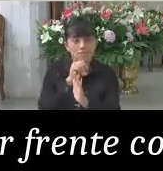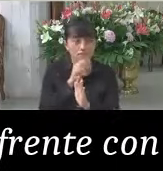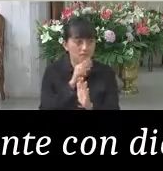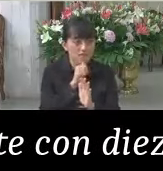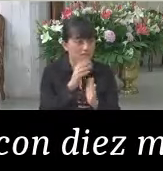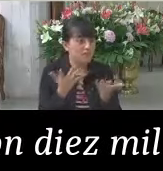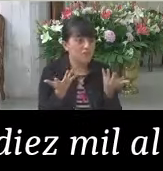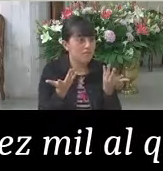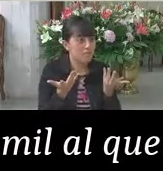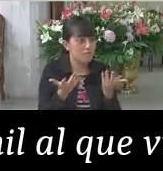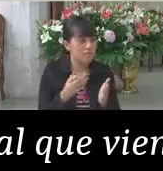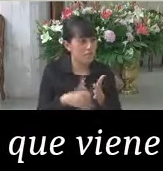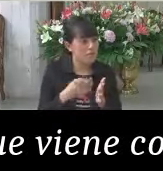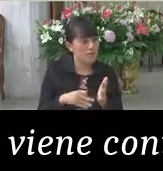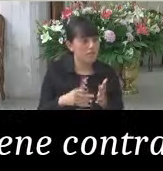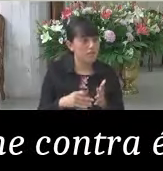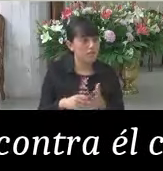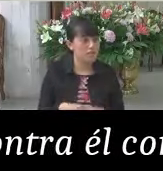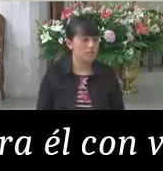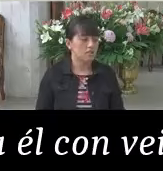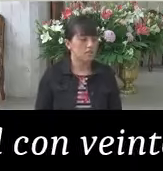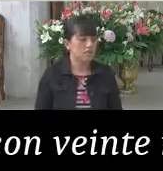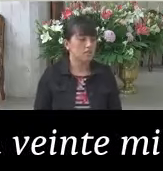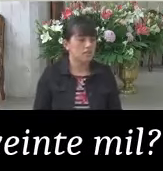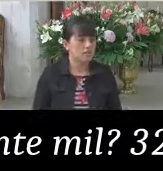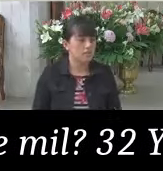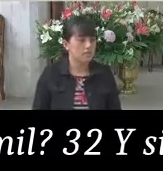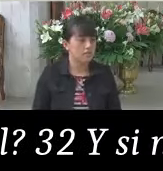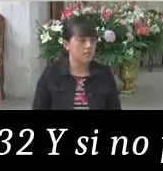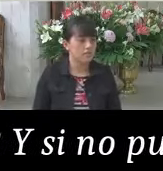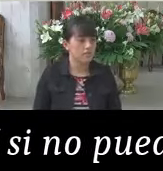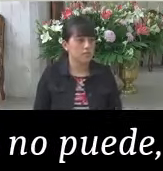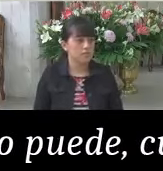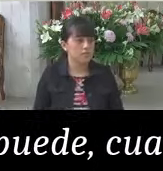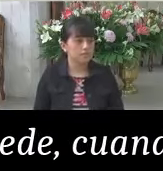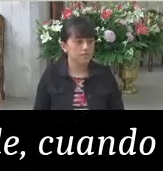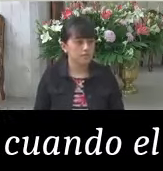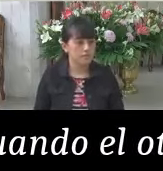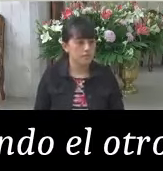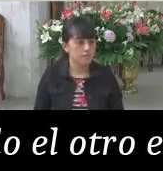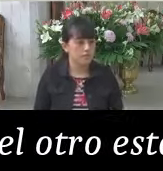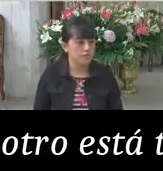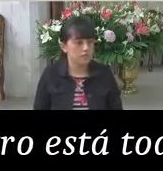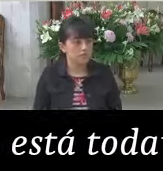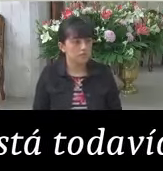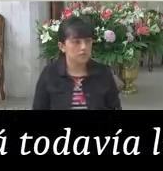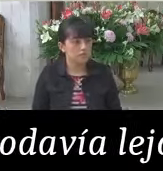primero y considera si puede hacer frente con 10 con 10,000 al que viene contra él con